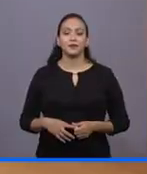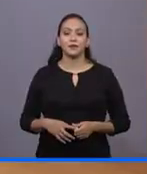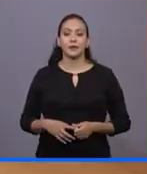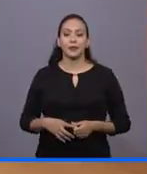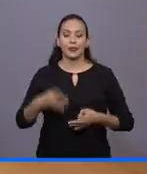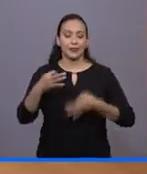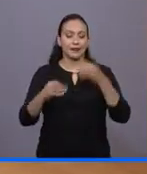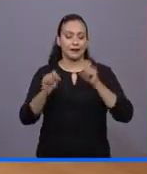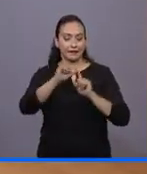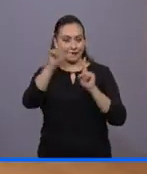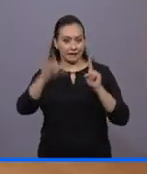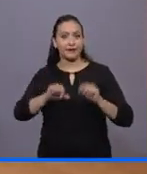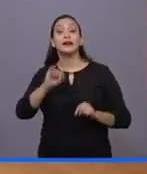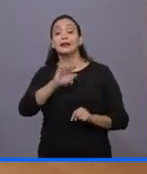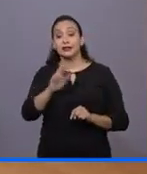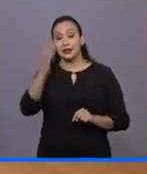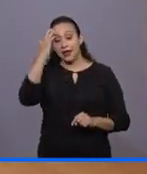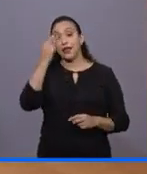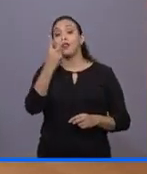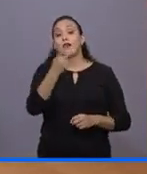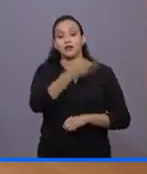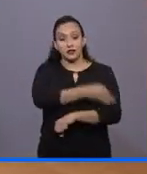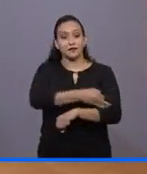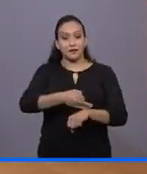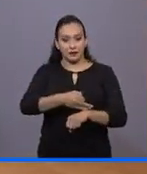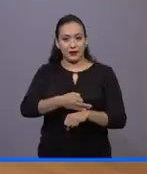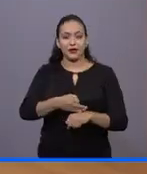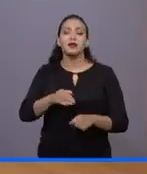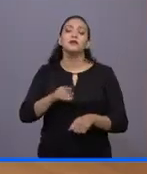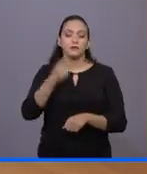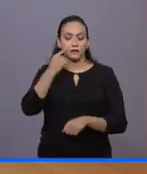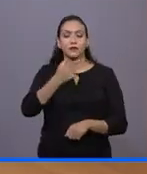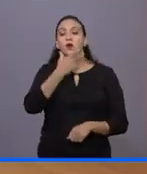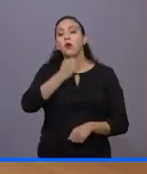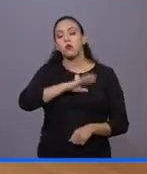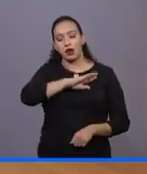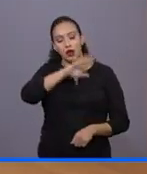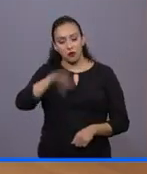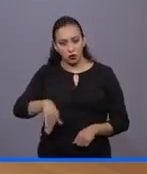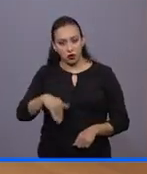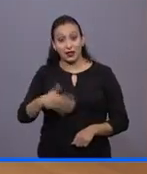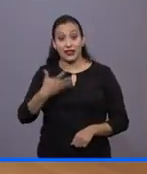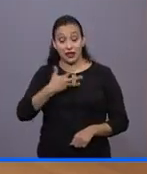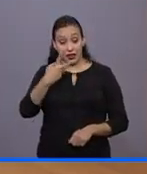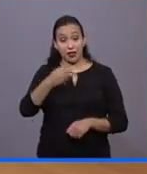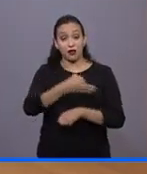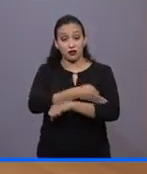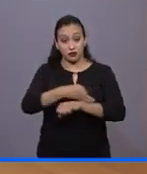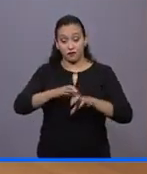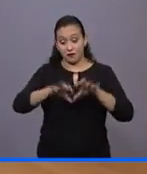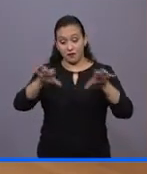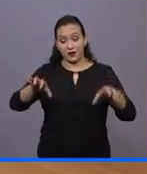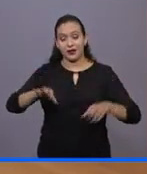Y un tribunal federal reconoció a 2 familias de un trabajador fallecido como beneficiarios de sus derechos